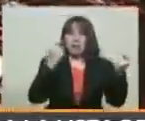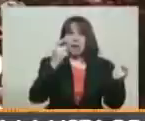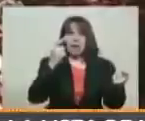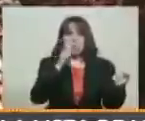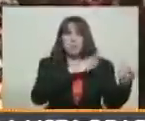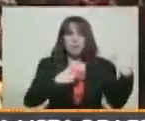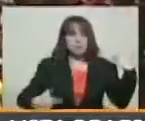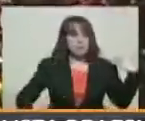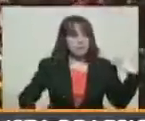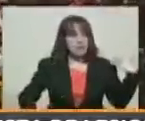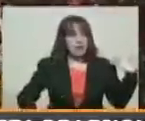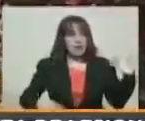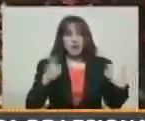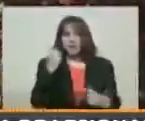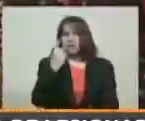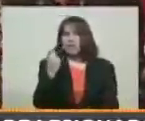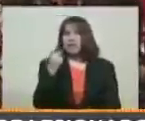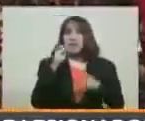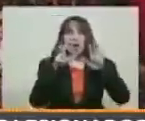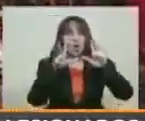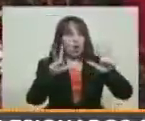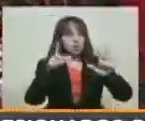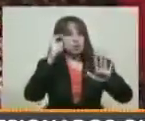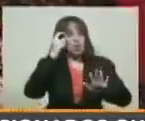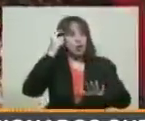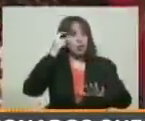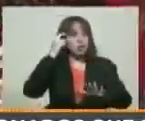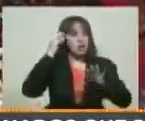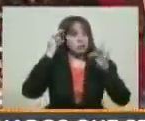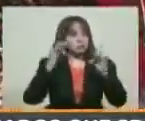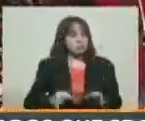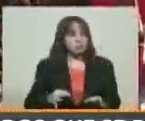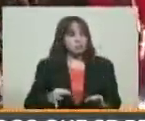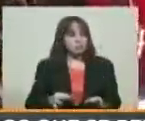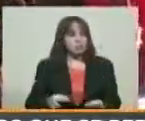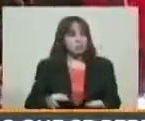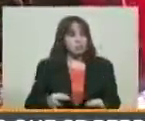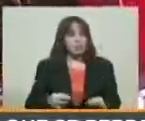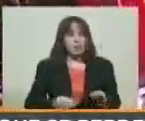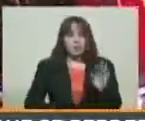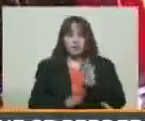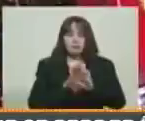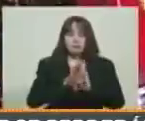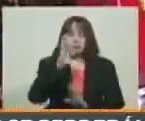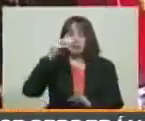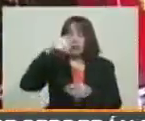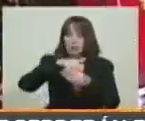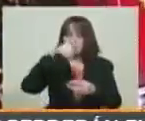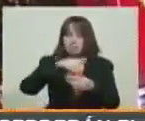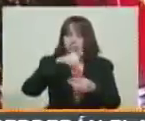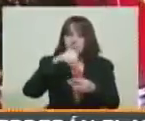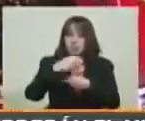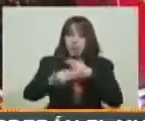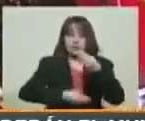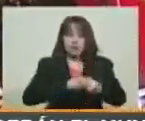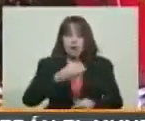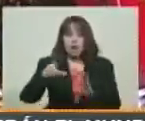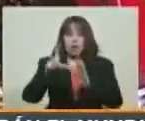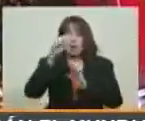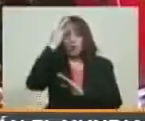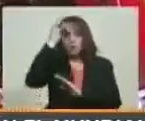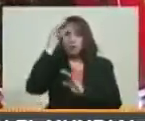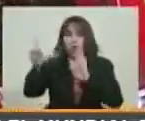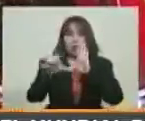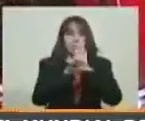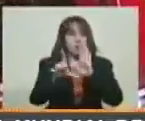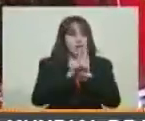presidencial. Faltan tan solo 8 días para el desarrollo de las elecciones presidenciales y de consejos legislativos,